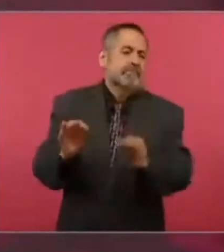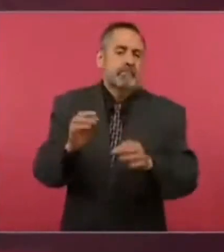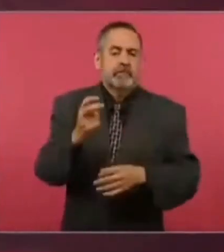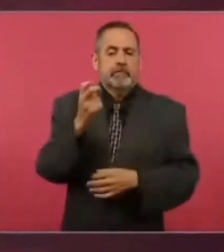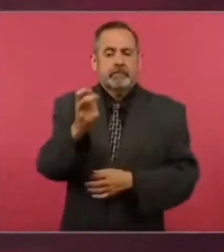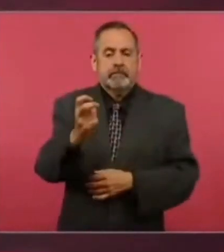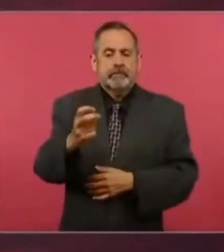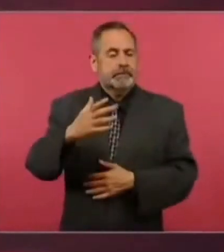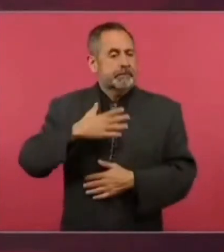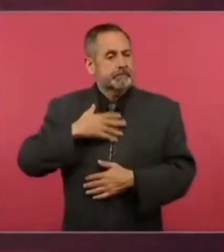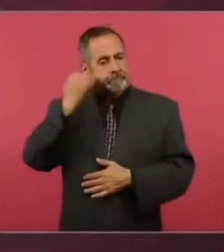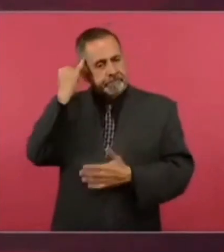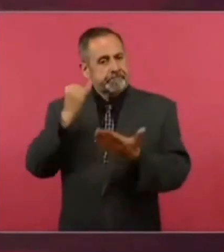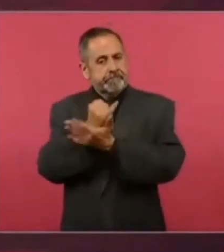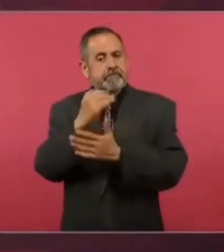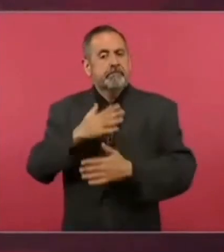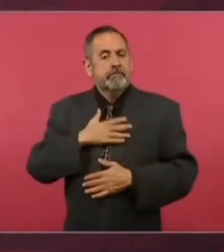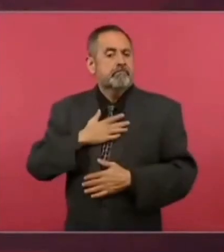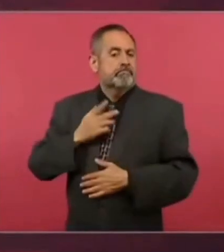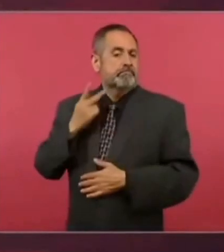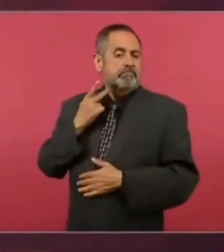que la política